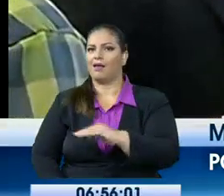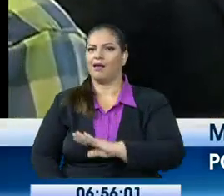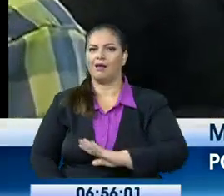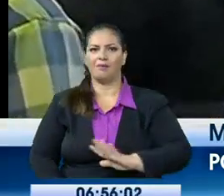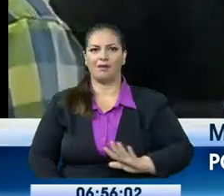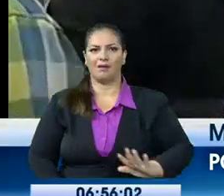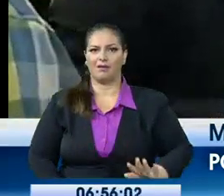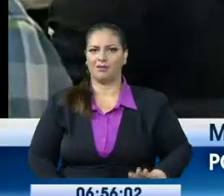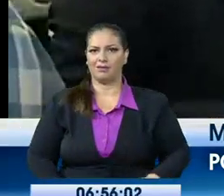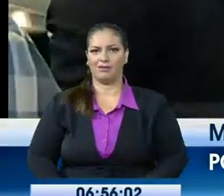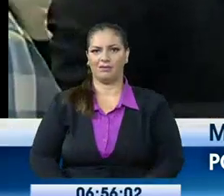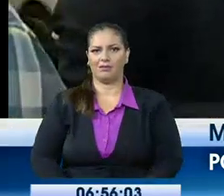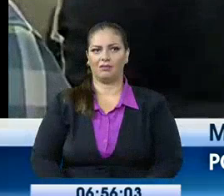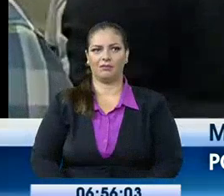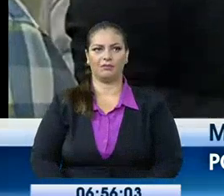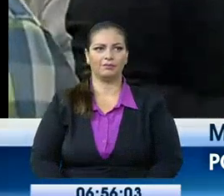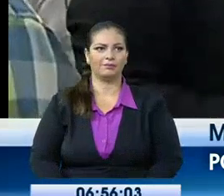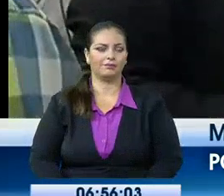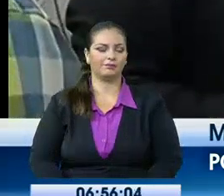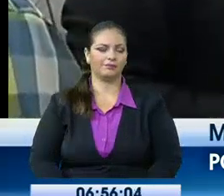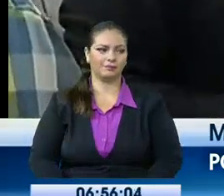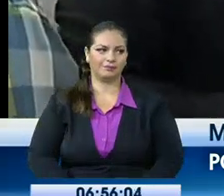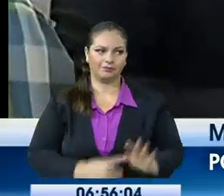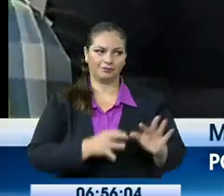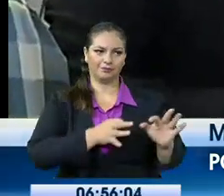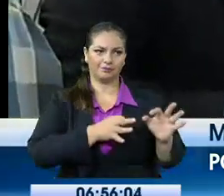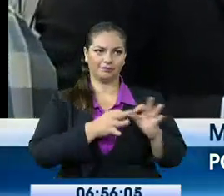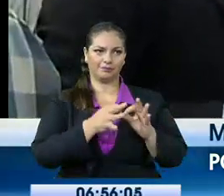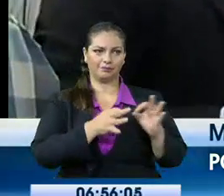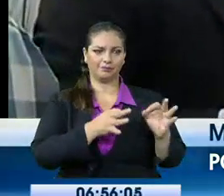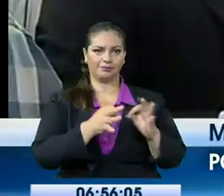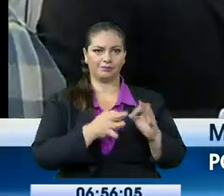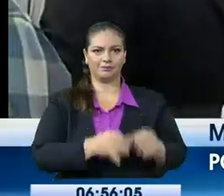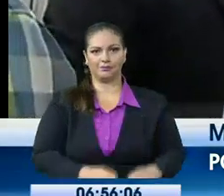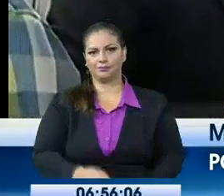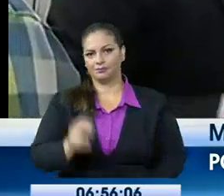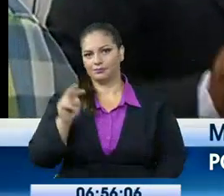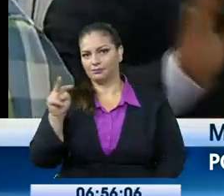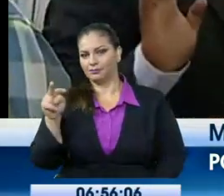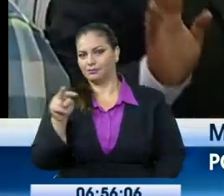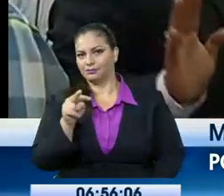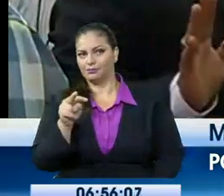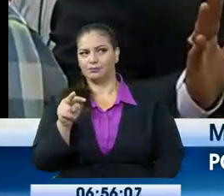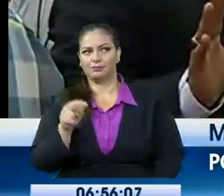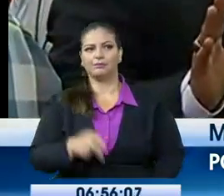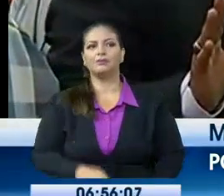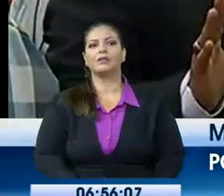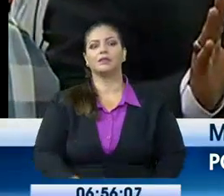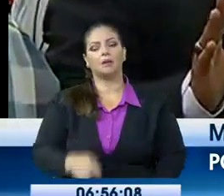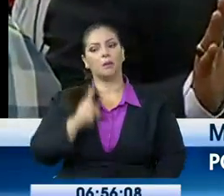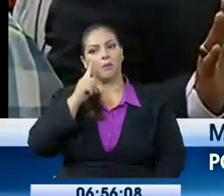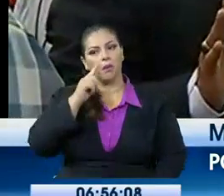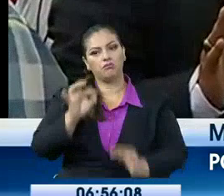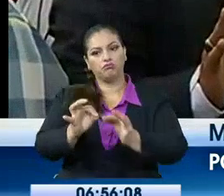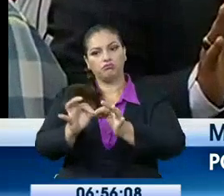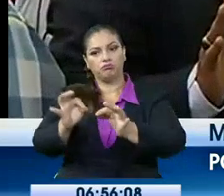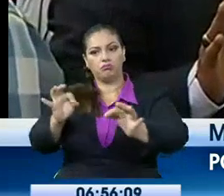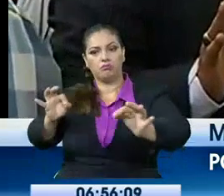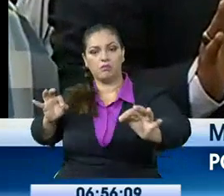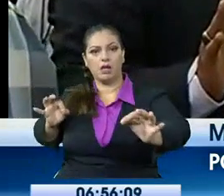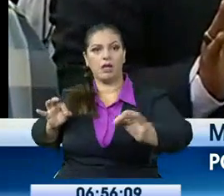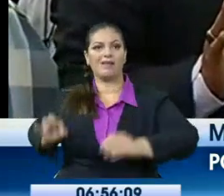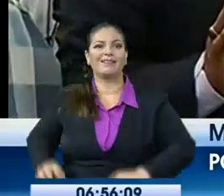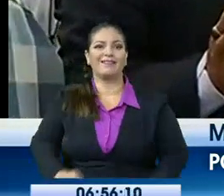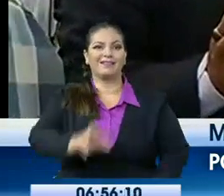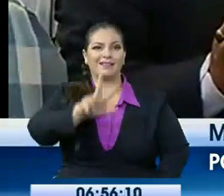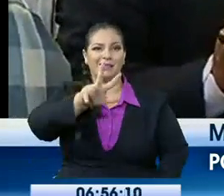de acuerdo a lo que tenemos pensado, es tomarlo más o menos 3 metros de ahí. Sí. Eso ya habilita un carril, pero esperemos